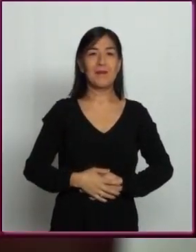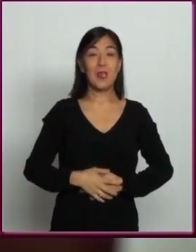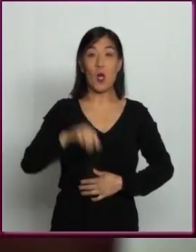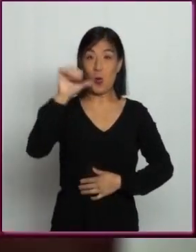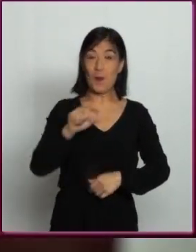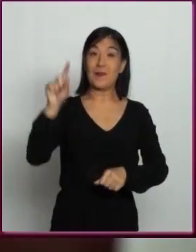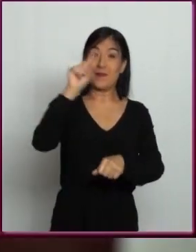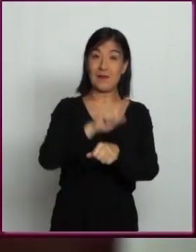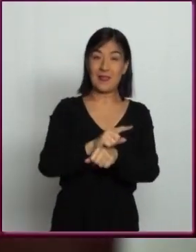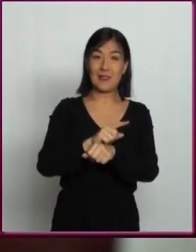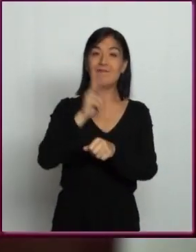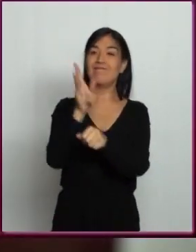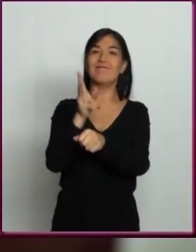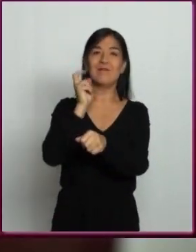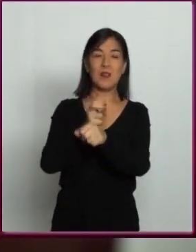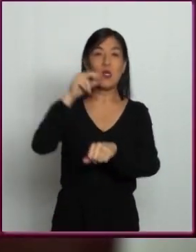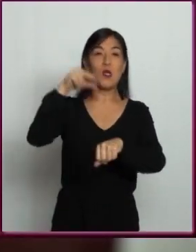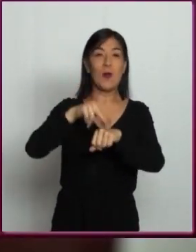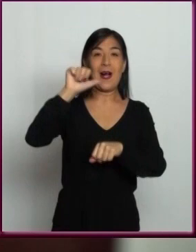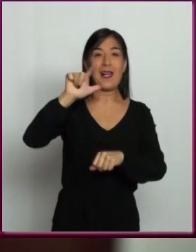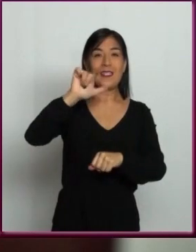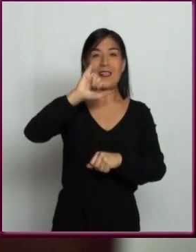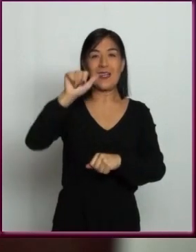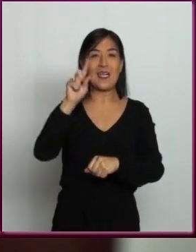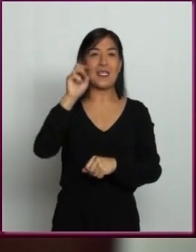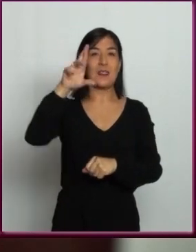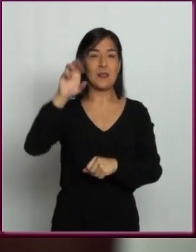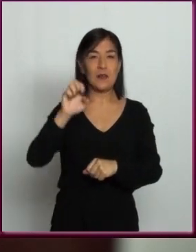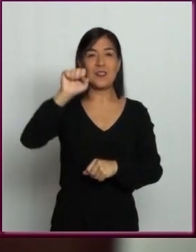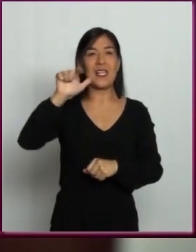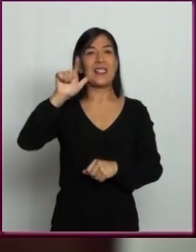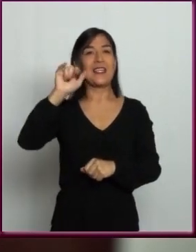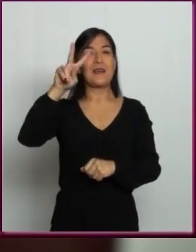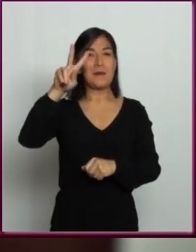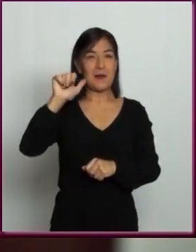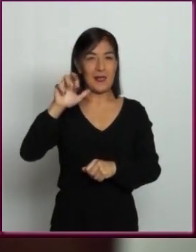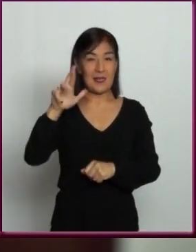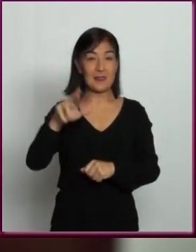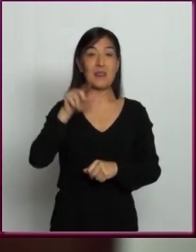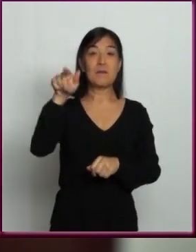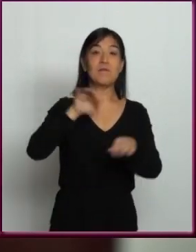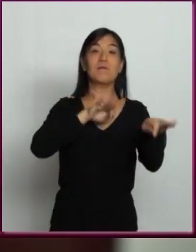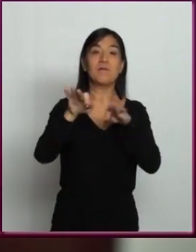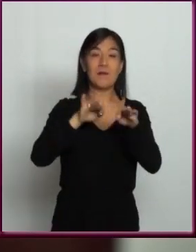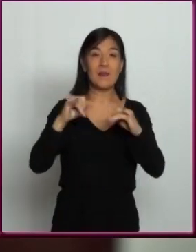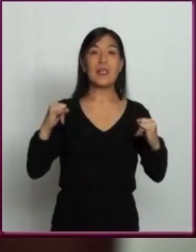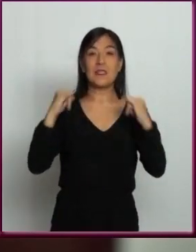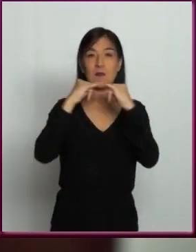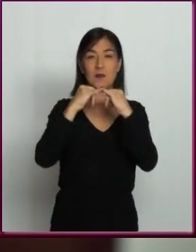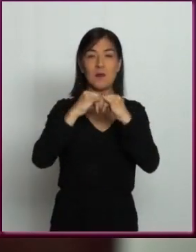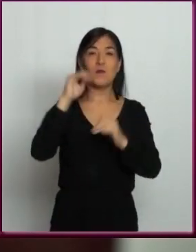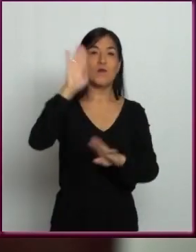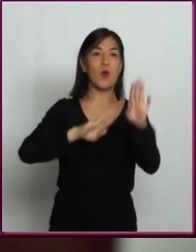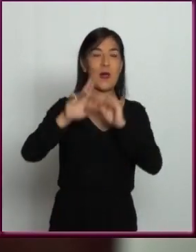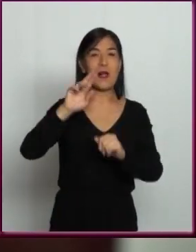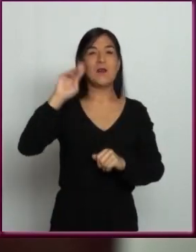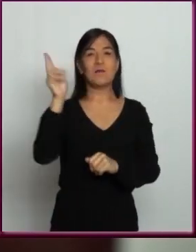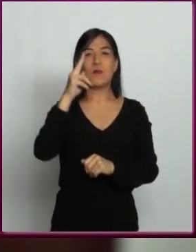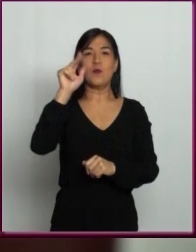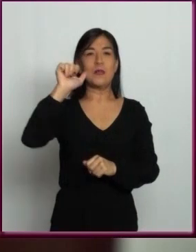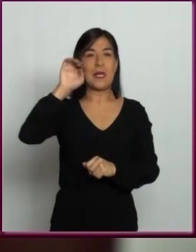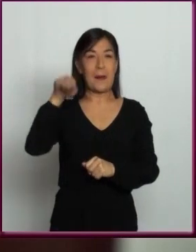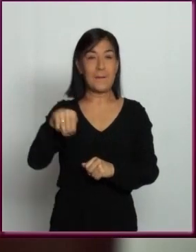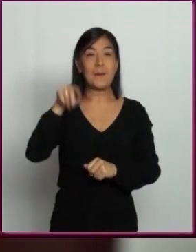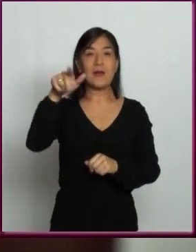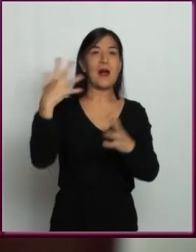El día de hoy tenemos como invitado al doctor Alejandro Saldívar Riverón, que trabaja en el Instituto de Biología de la UNAM y es curador